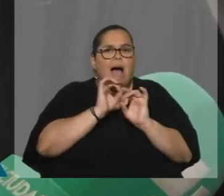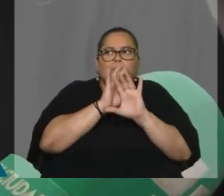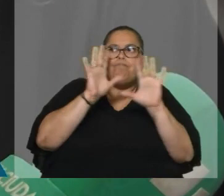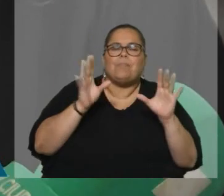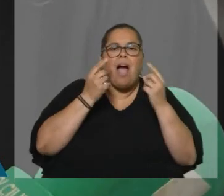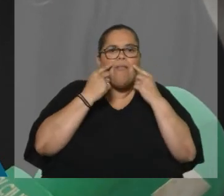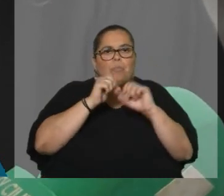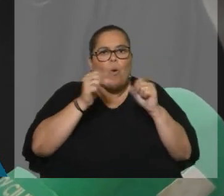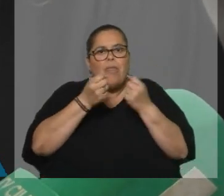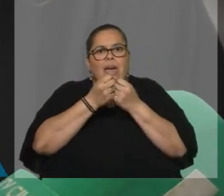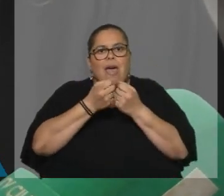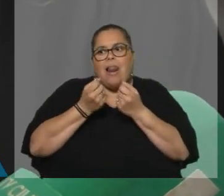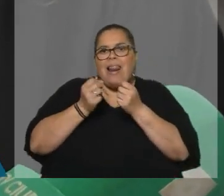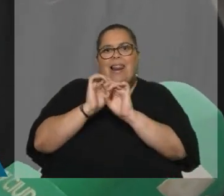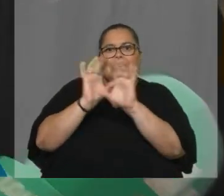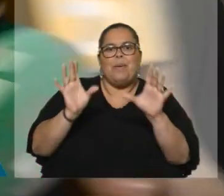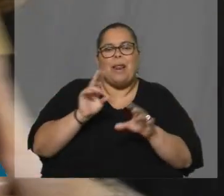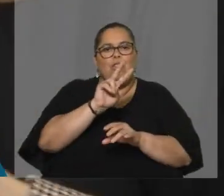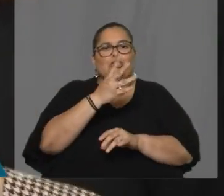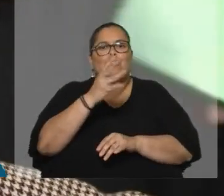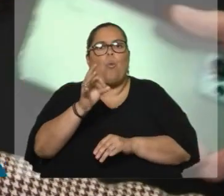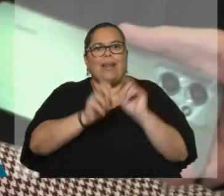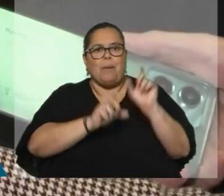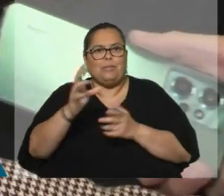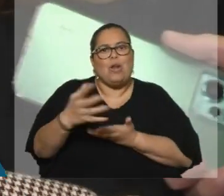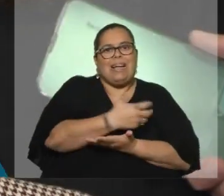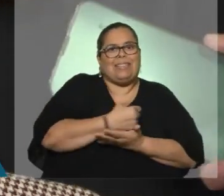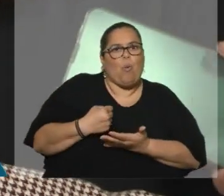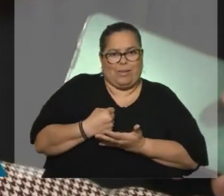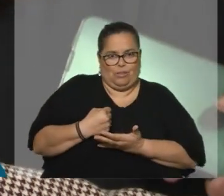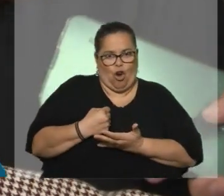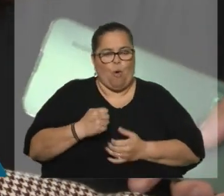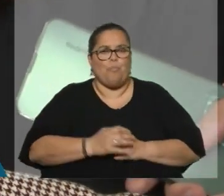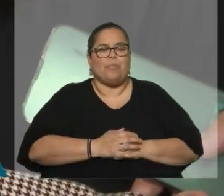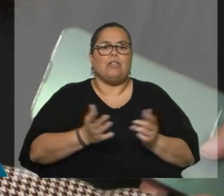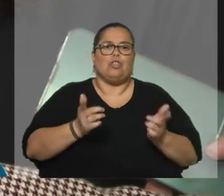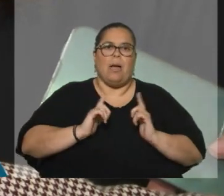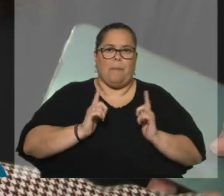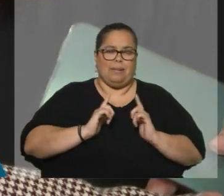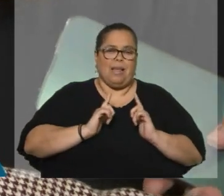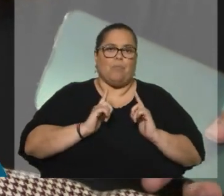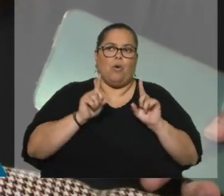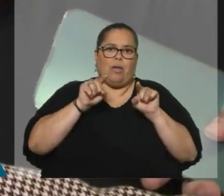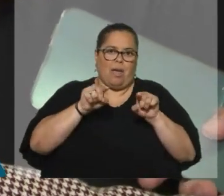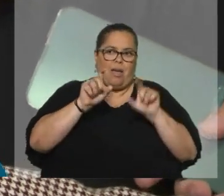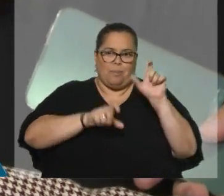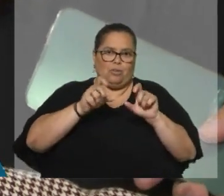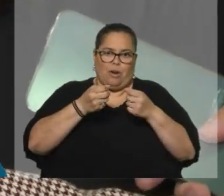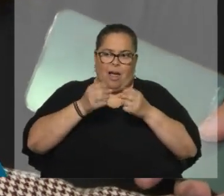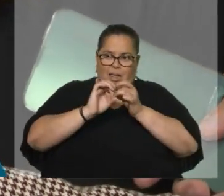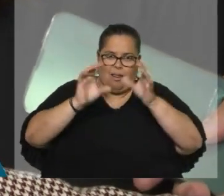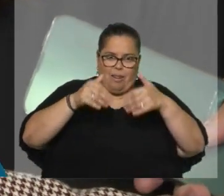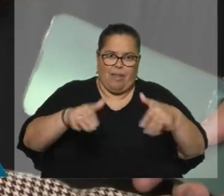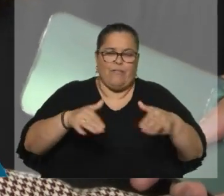240 secuestrados que hay en gaza to releas of the hostages Call